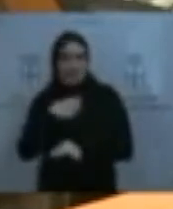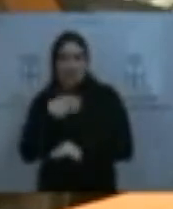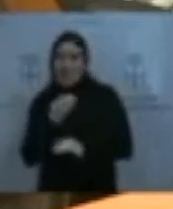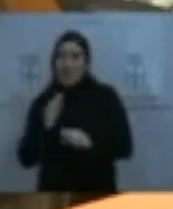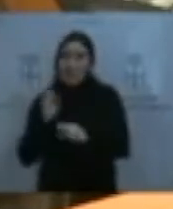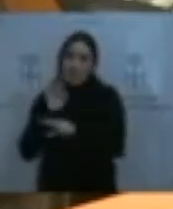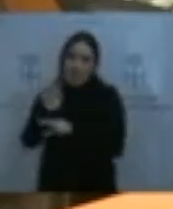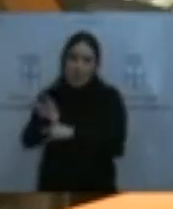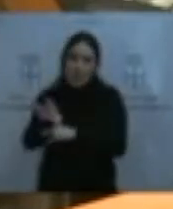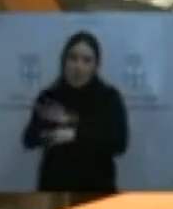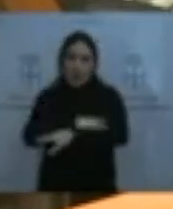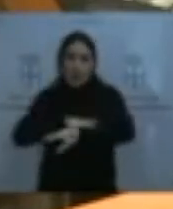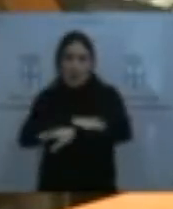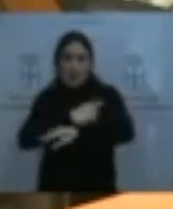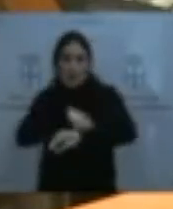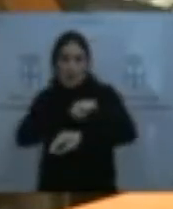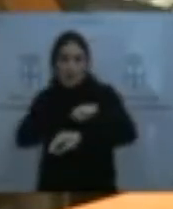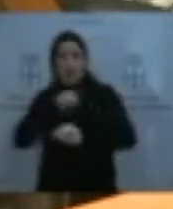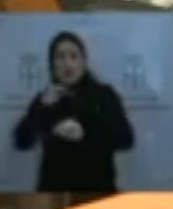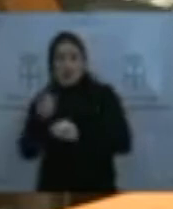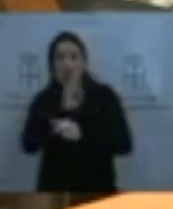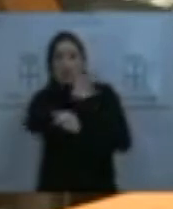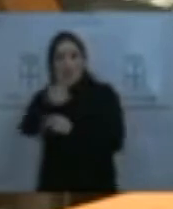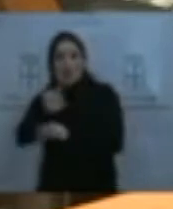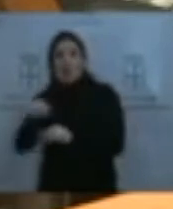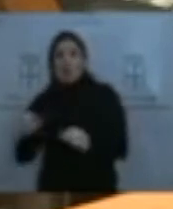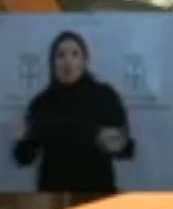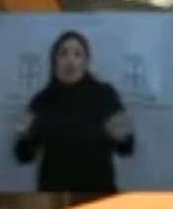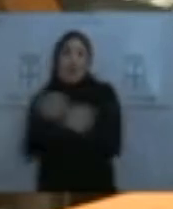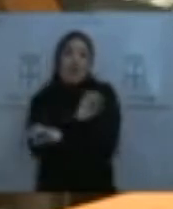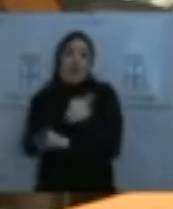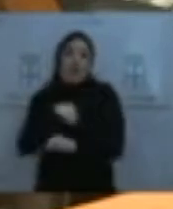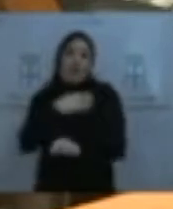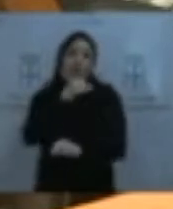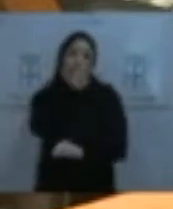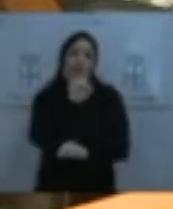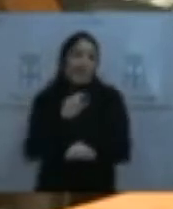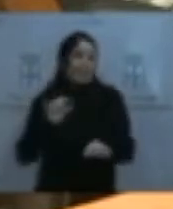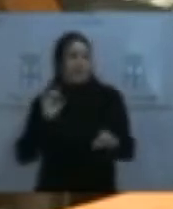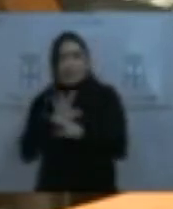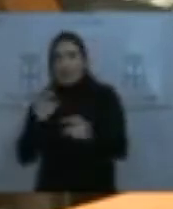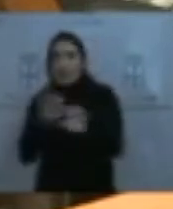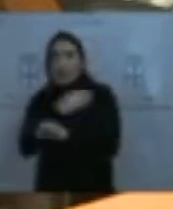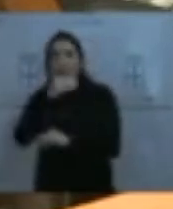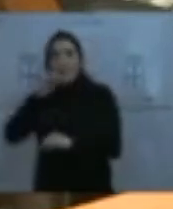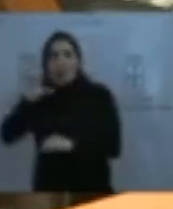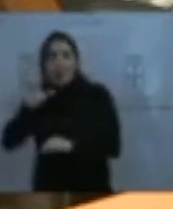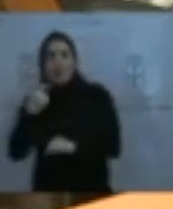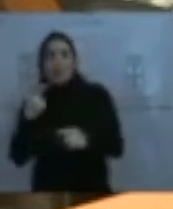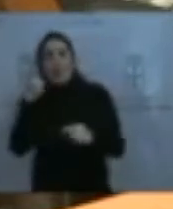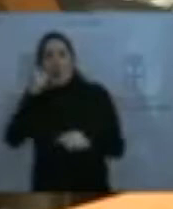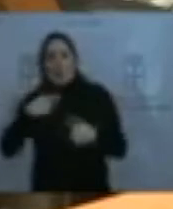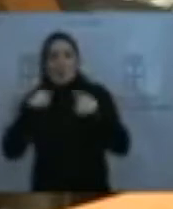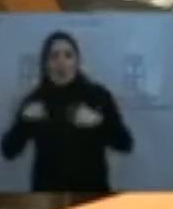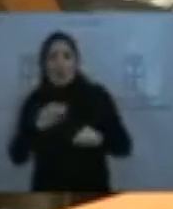nacional, que es a su vez quien lo envía a los distintos documentos. Se equivocaron, en vez de enviarlo al BOP, lo enviaron al BOE, perdimos un mes y hubo que retrasar a primeros de año